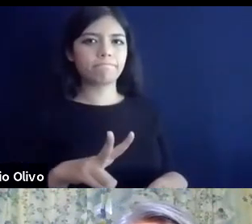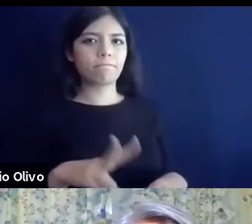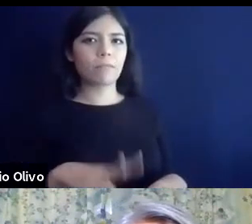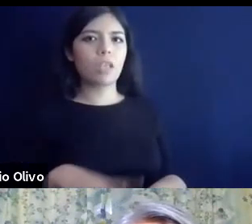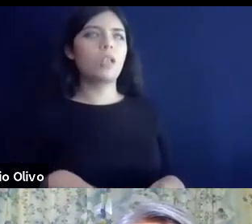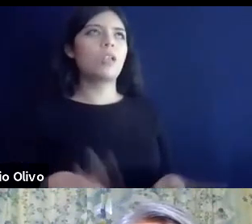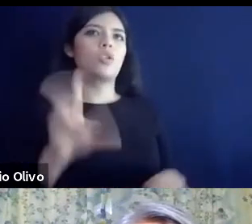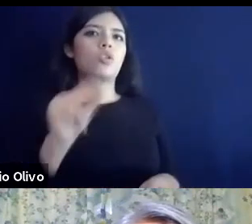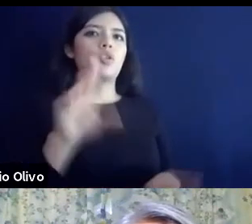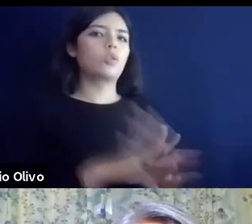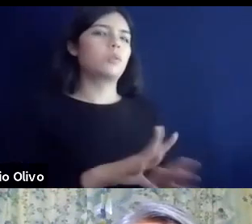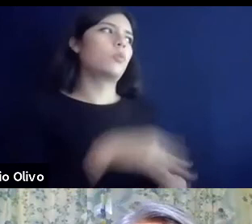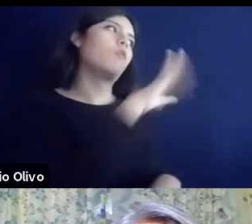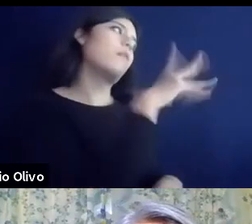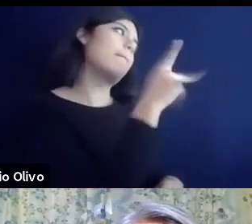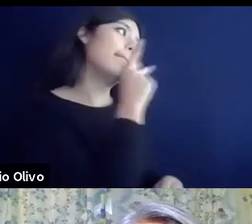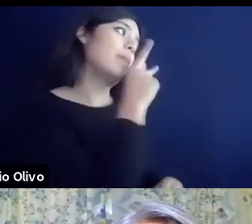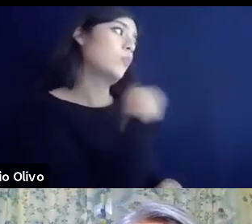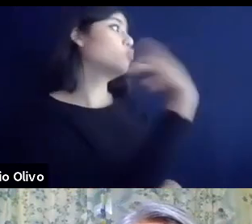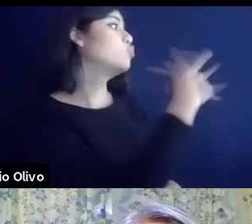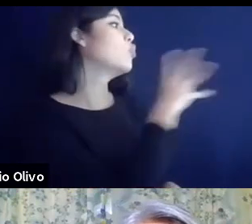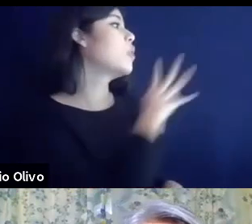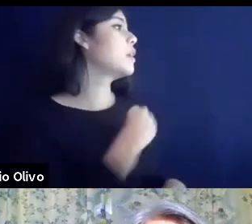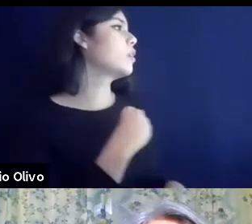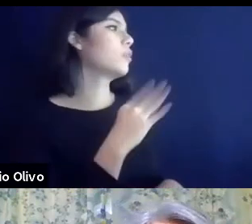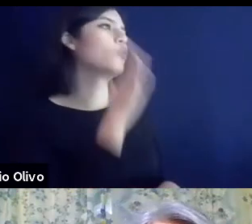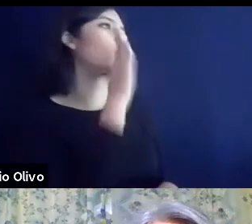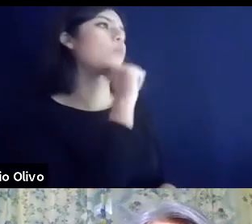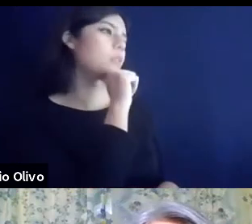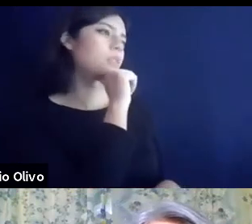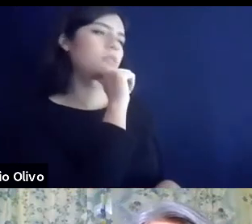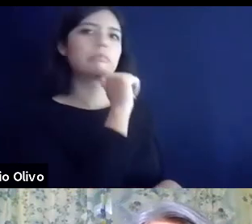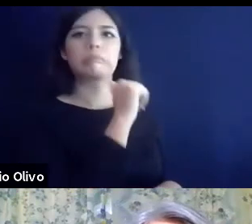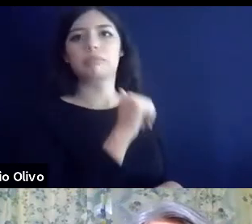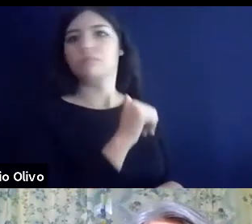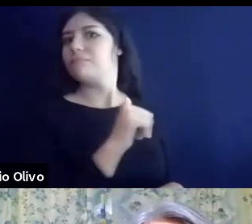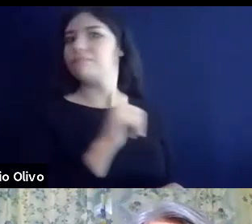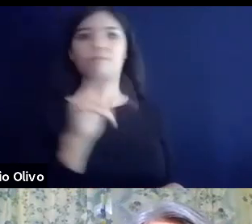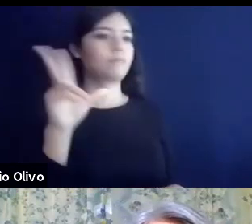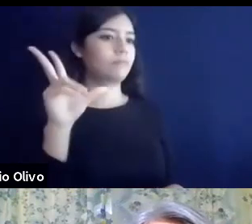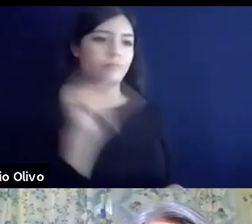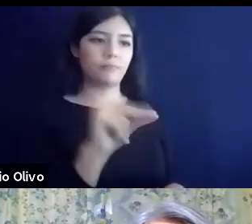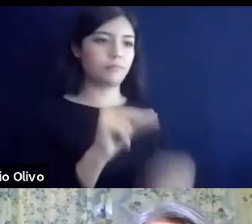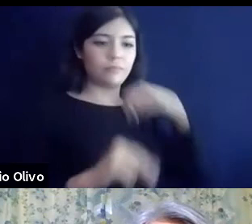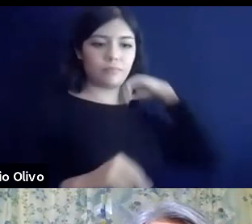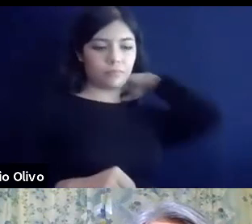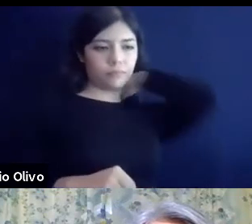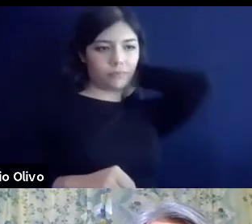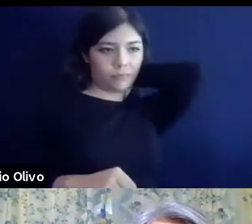familias que tu hijo no va a llegar a nada, eso sí no se puede. Entonces, deja, respondo porque quedan